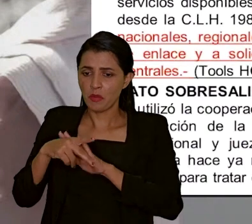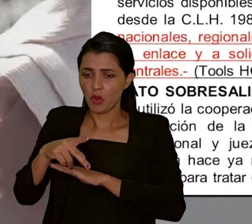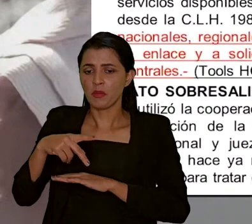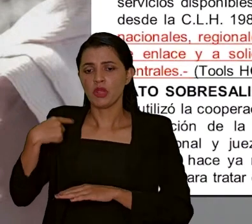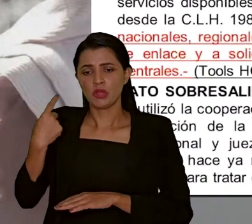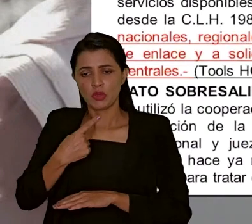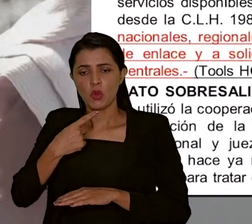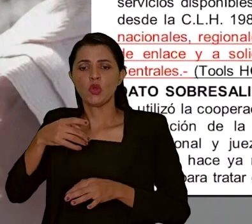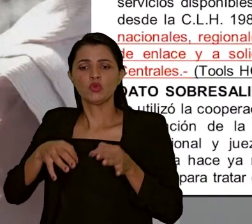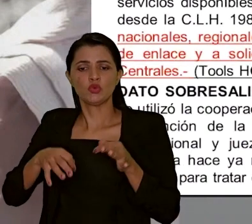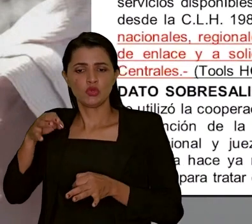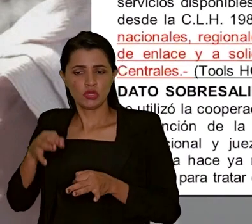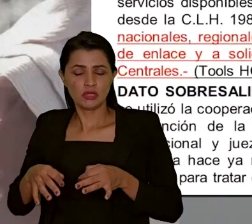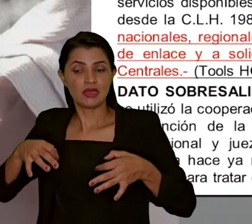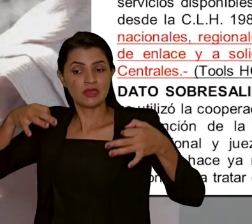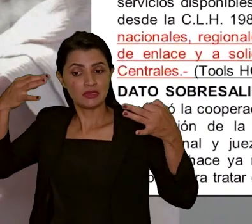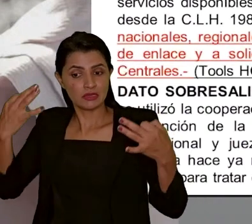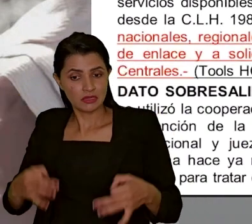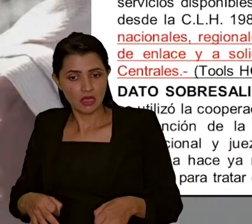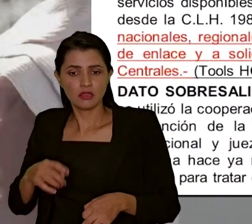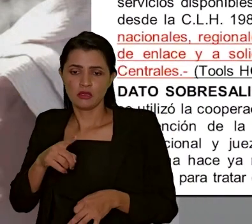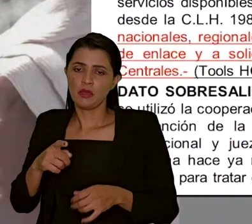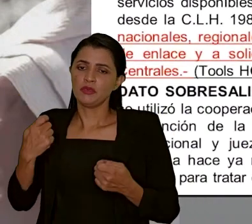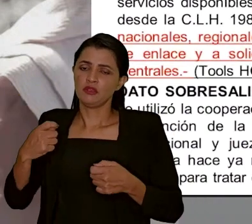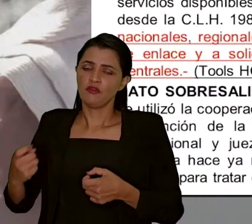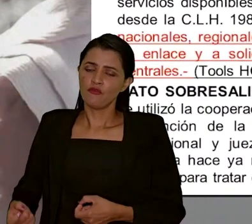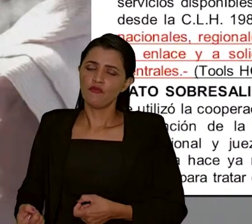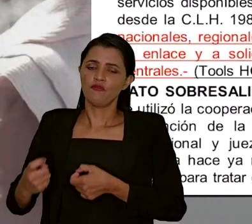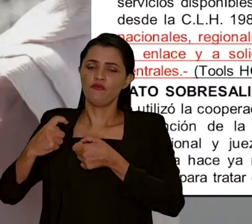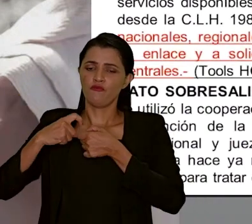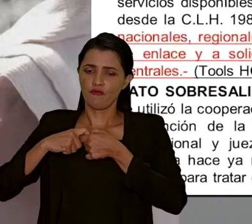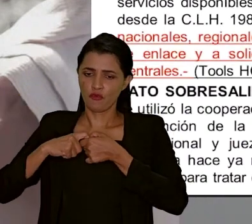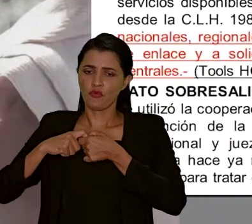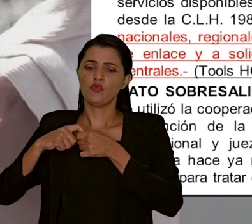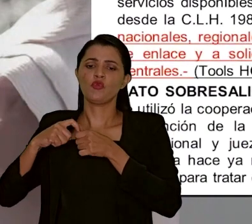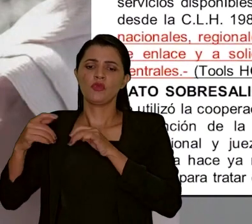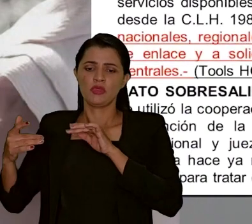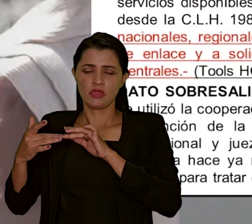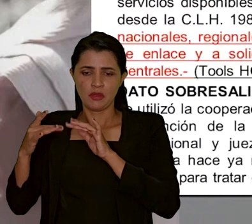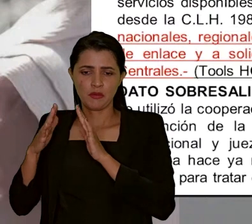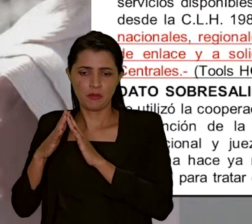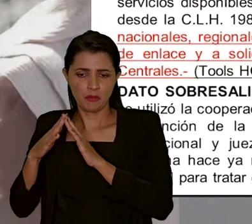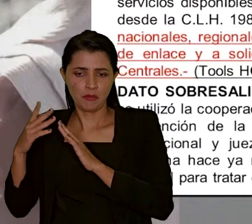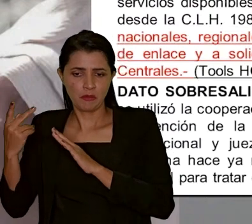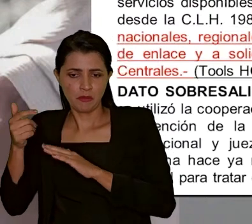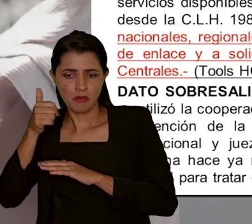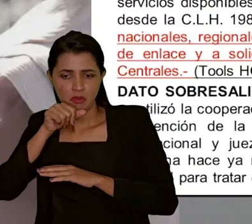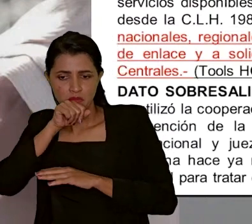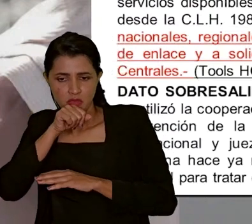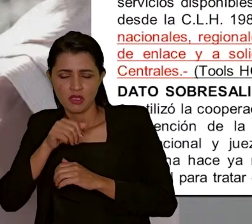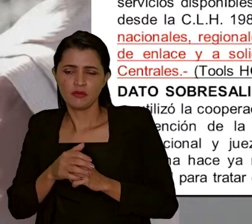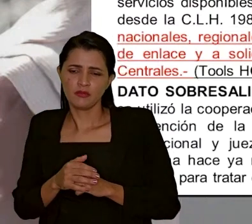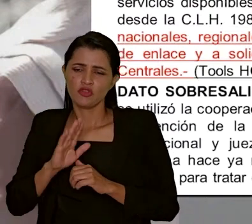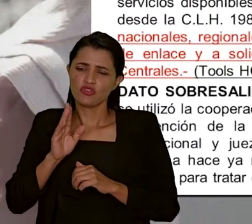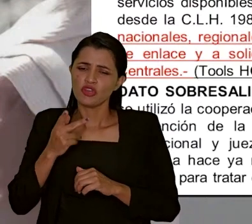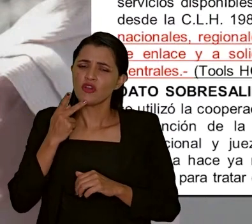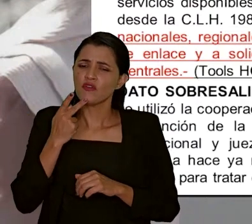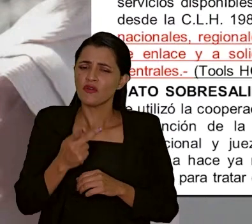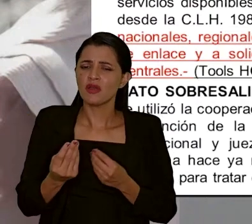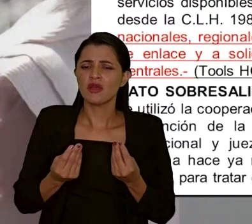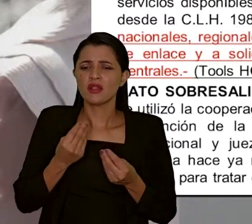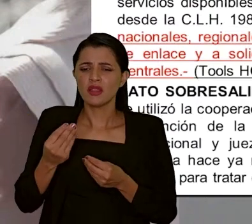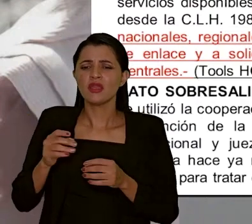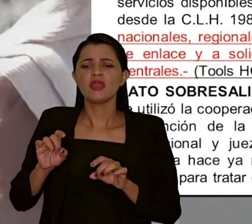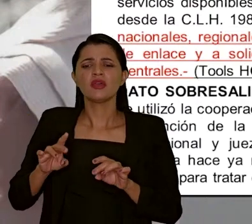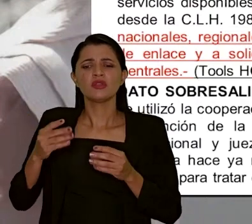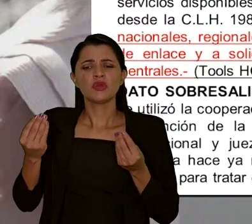que la guía de buenas prácticas, cuarta parte de ejecución, establece que la forma de garantizar una restitución